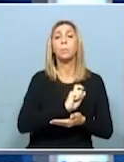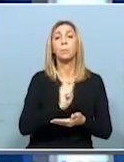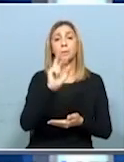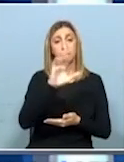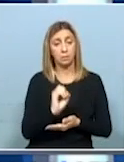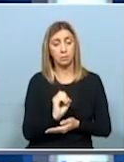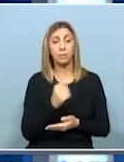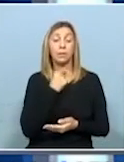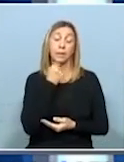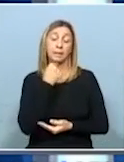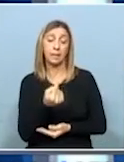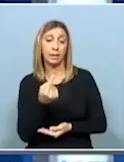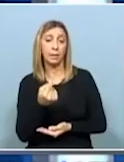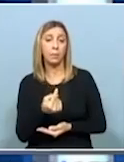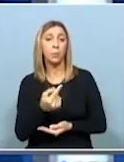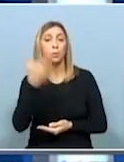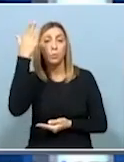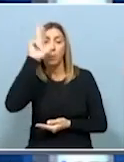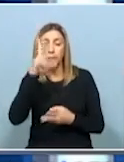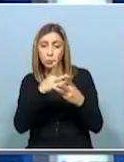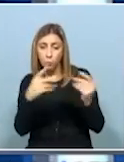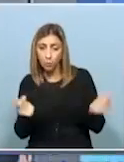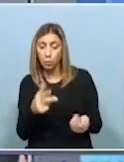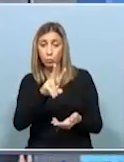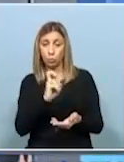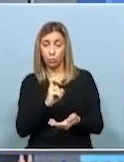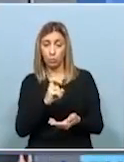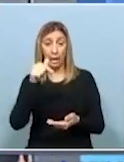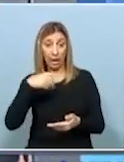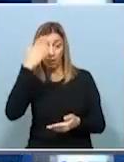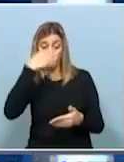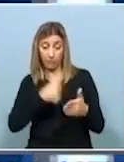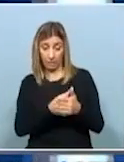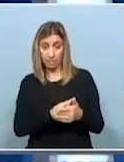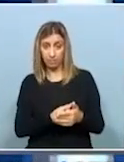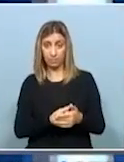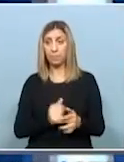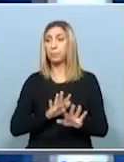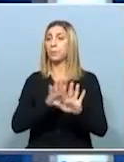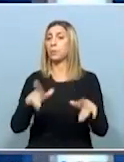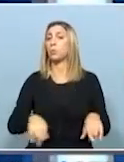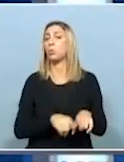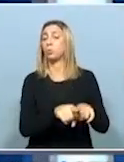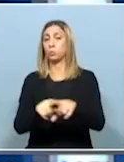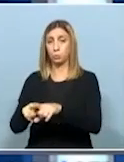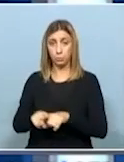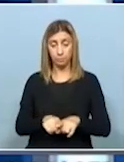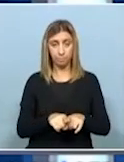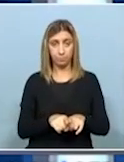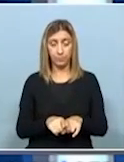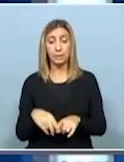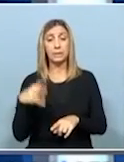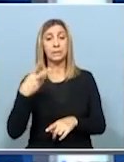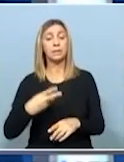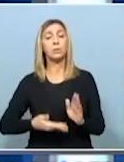al mes de marzo O sea que lo vamos a recibir fines de marzo A fines de este mes También es importante Resaltar que es para todos por igual no el